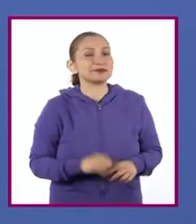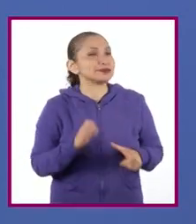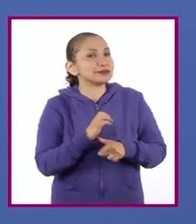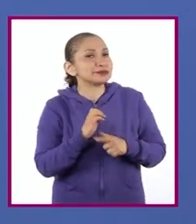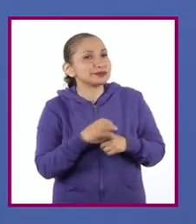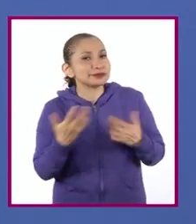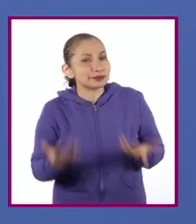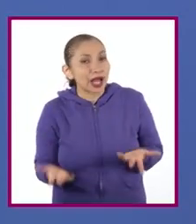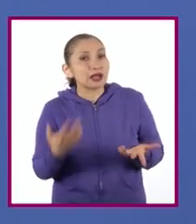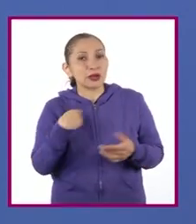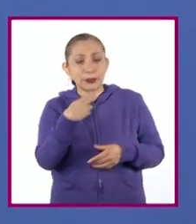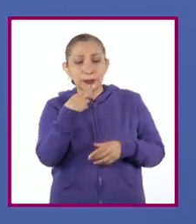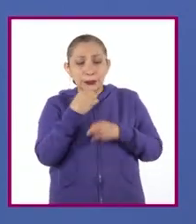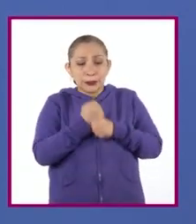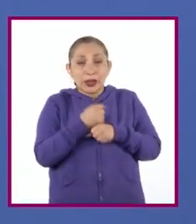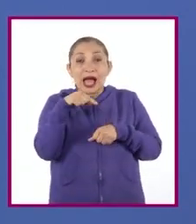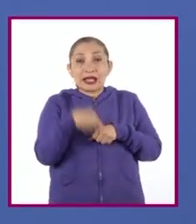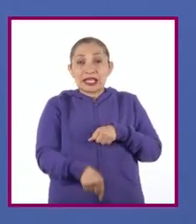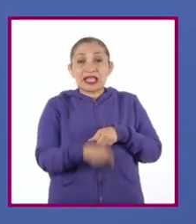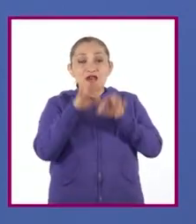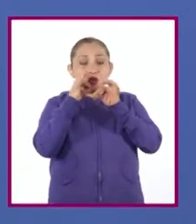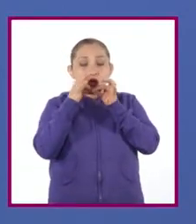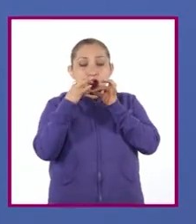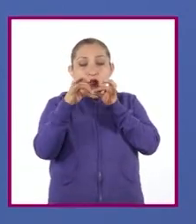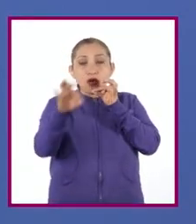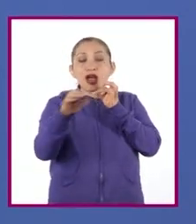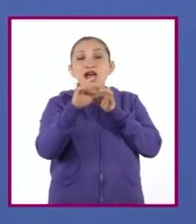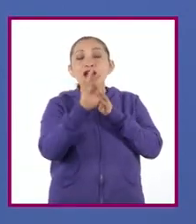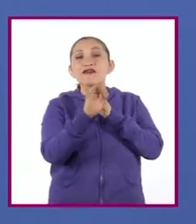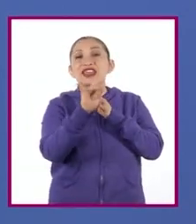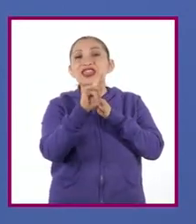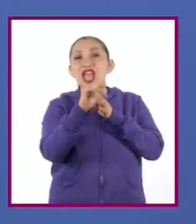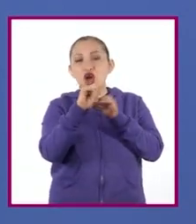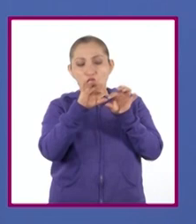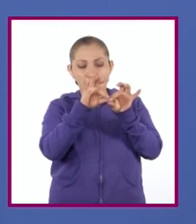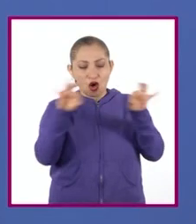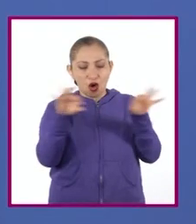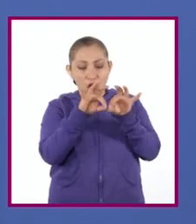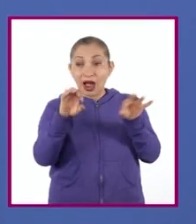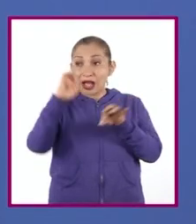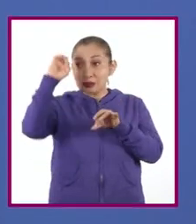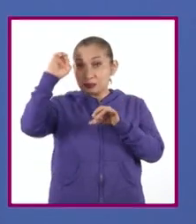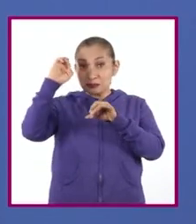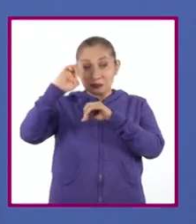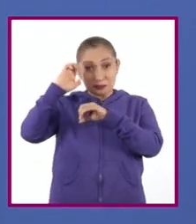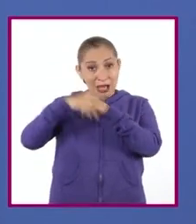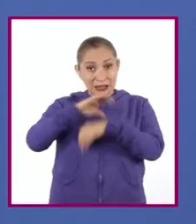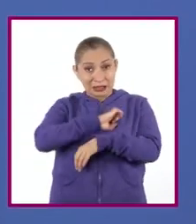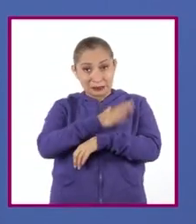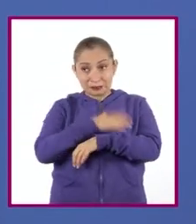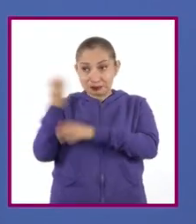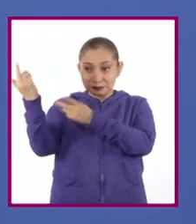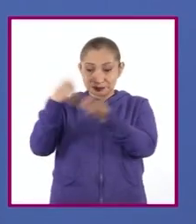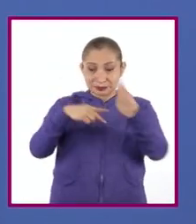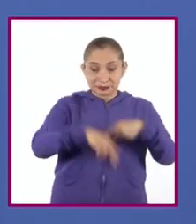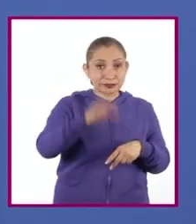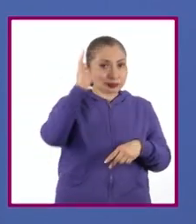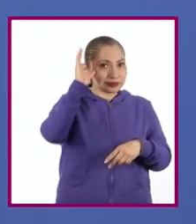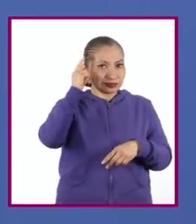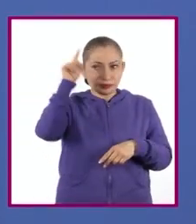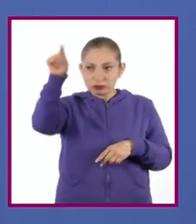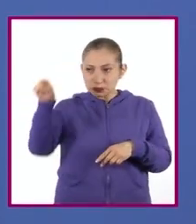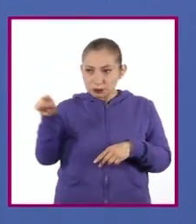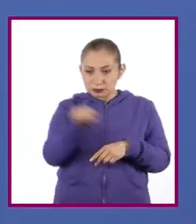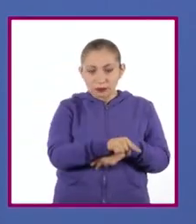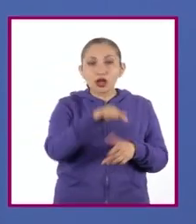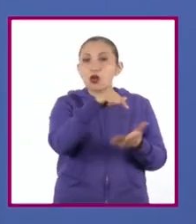Asimismo, se arraigaron aquí los fideos, pasta de trigo que a España llegó por el camino de China,